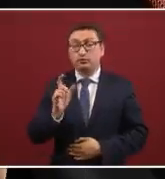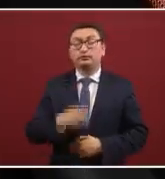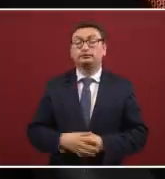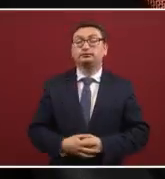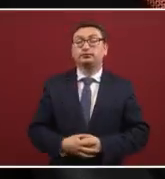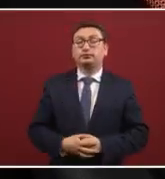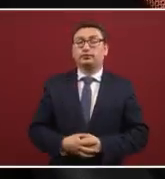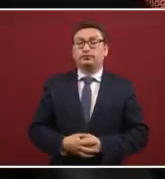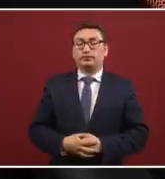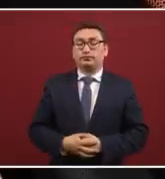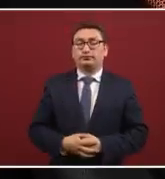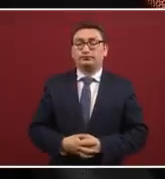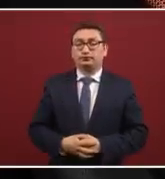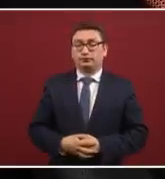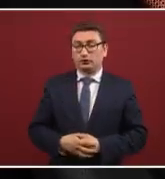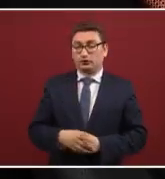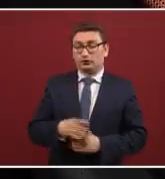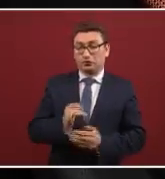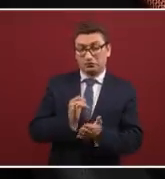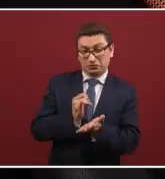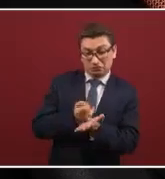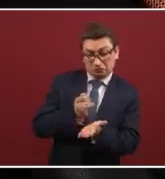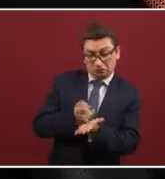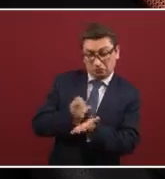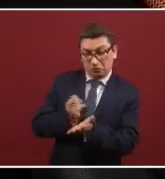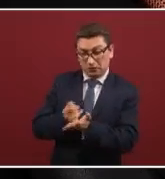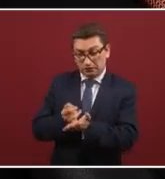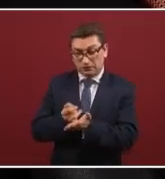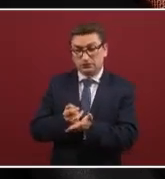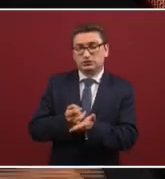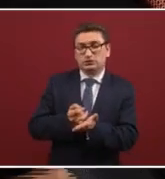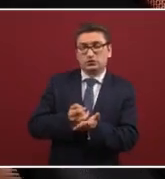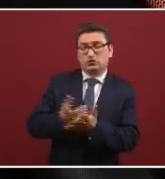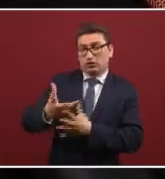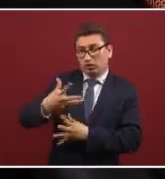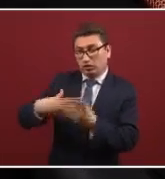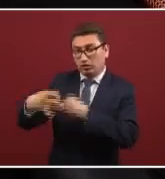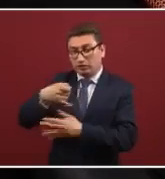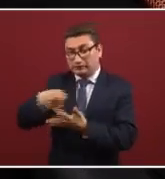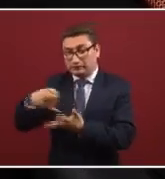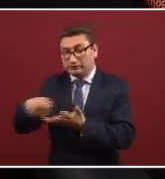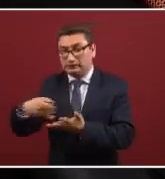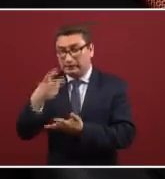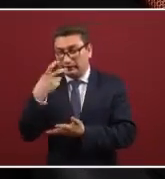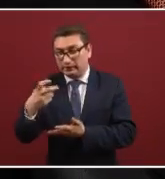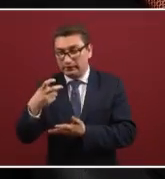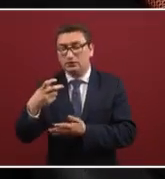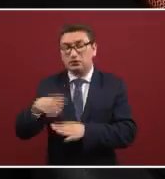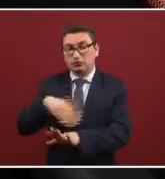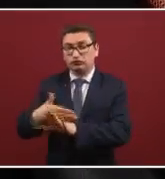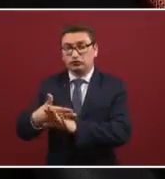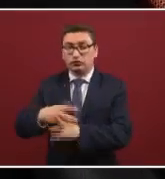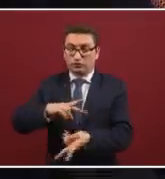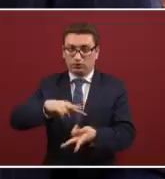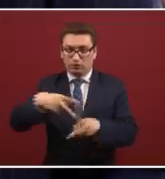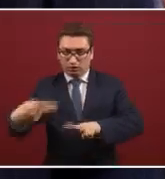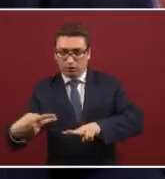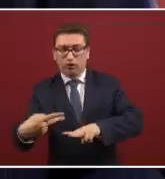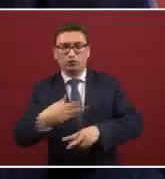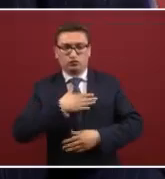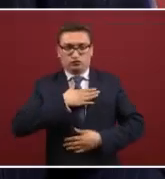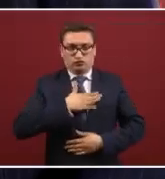equiparar con impuestos por un monto similar al que se está generando el perjuicio o no? Bueno, pues